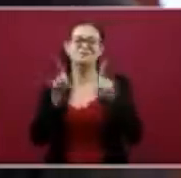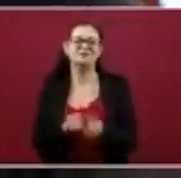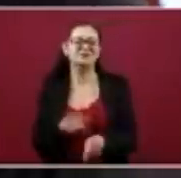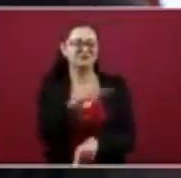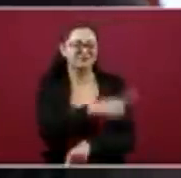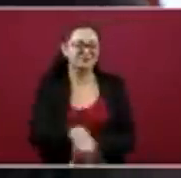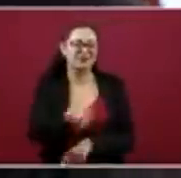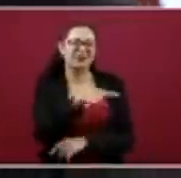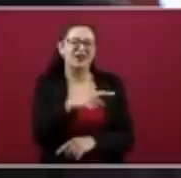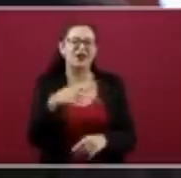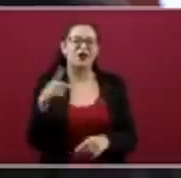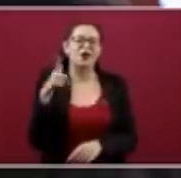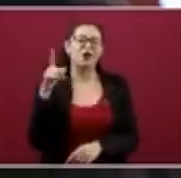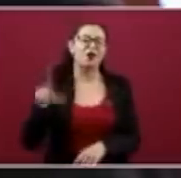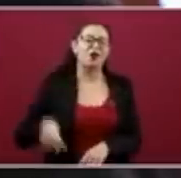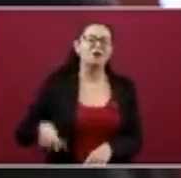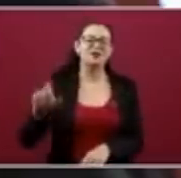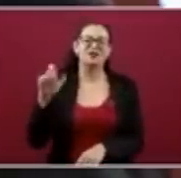neoliberales.